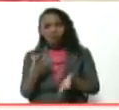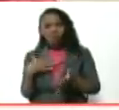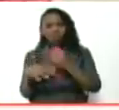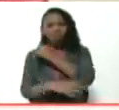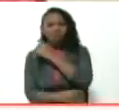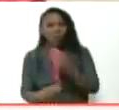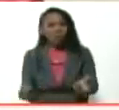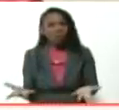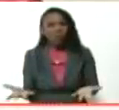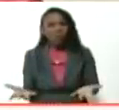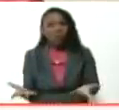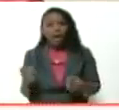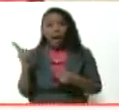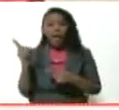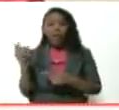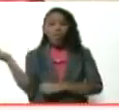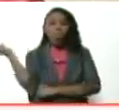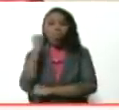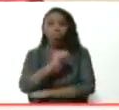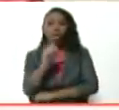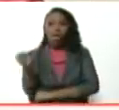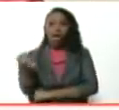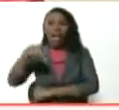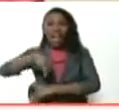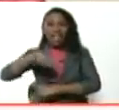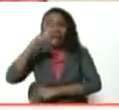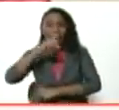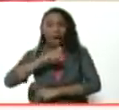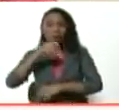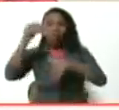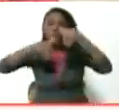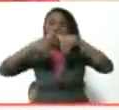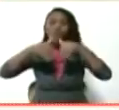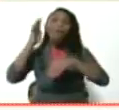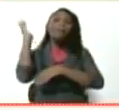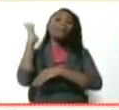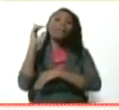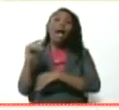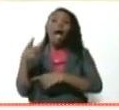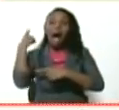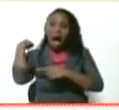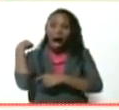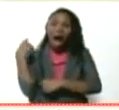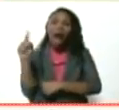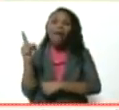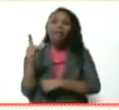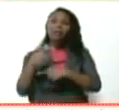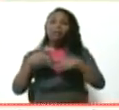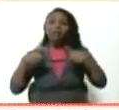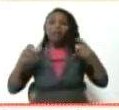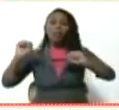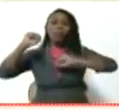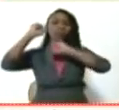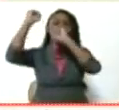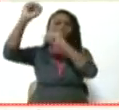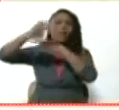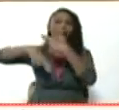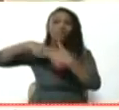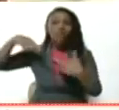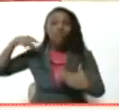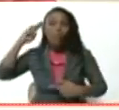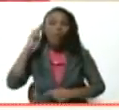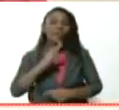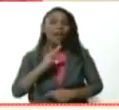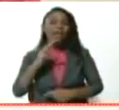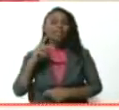La verdad es que están derrotados. Este año las elecciones parlamentarias serán un gran triunfo de la Revolución Bolivariana,